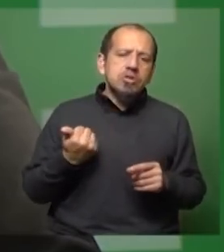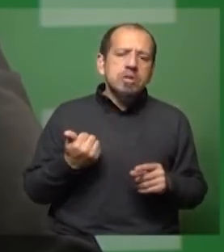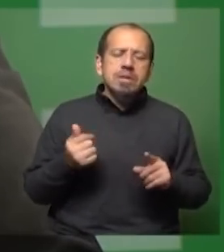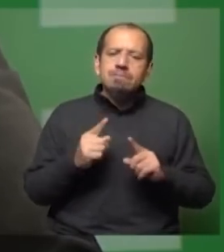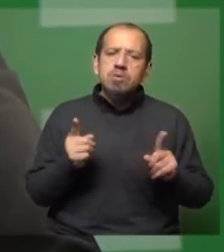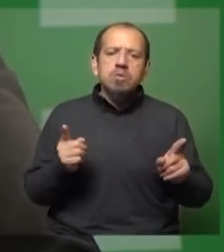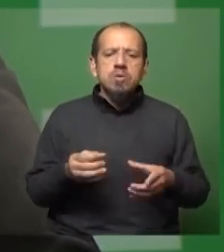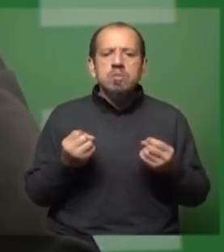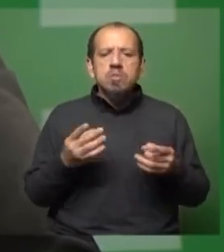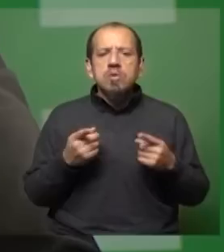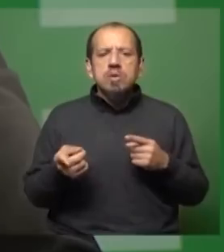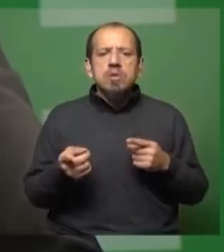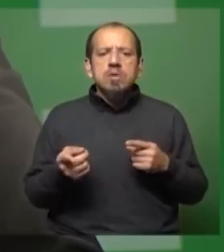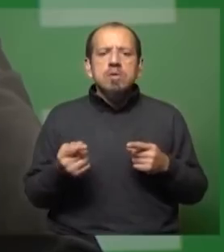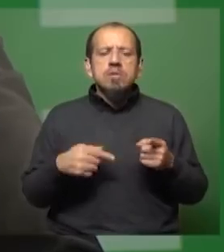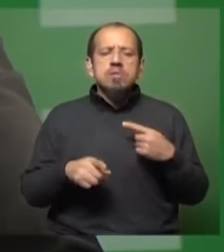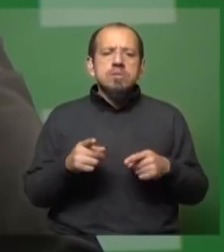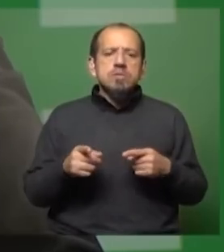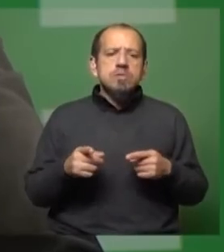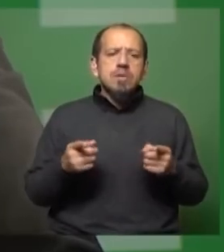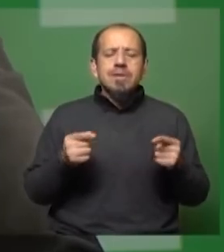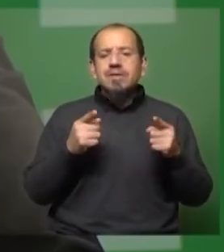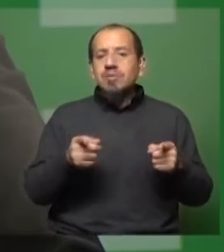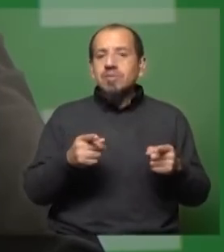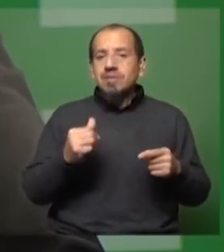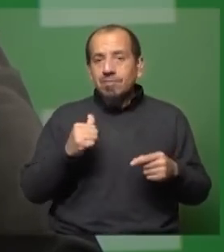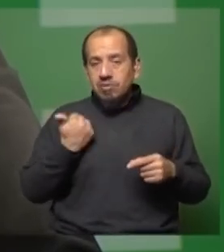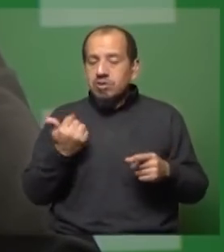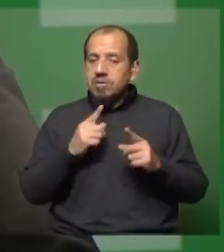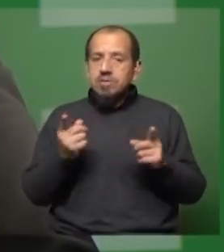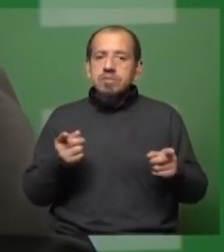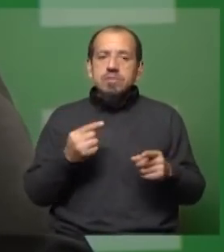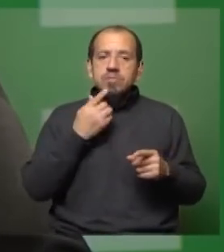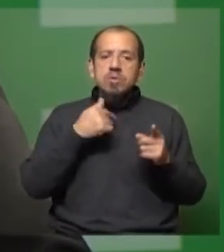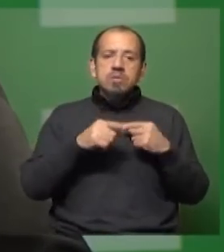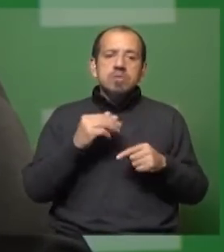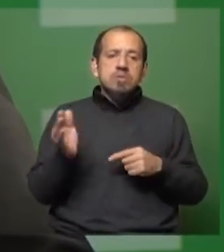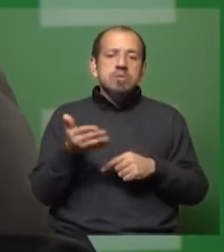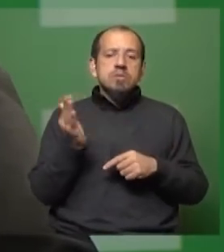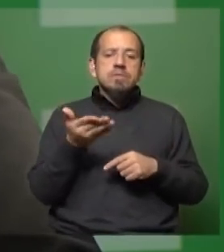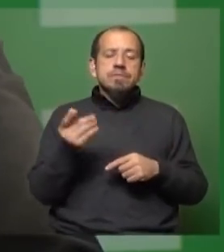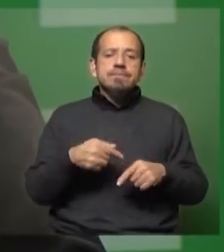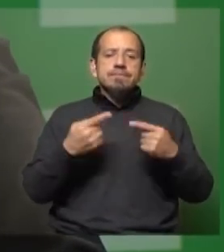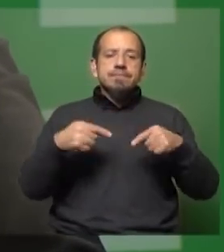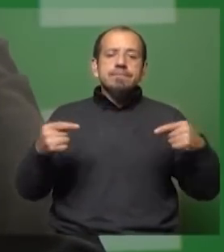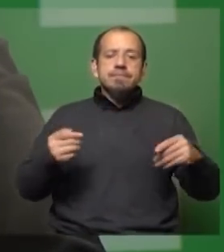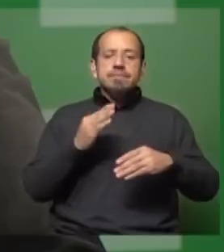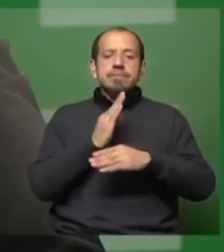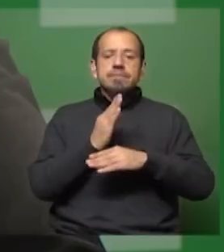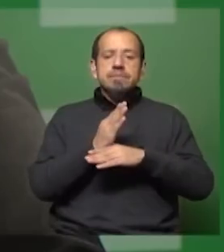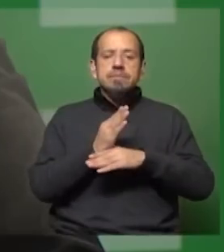te diría que muchos de esos elementos en realidad nos debilitan por ejemplo ser productores de materia prima nos debilita claro